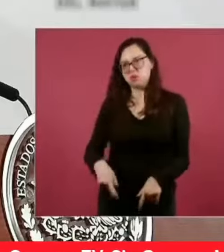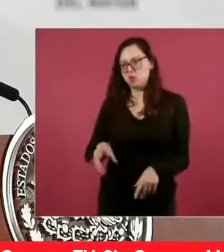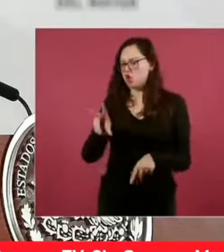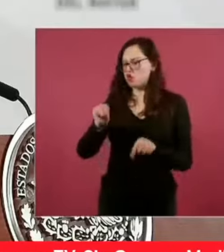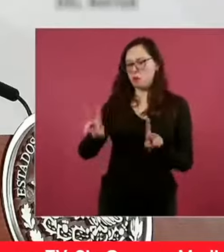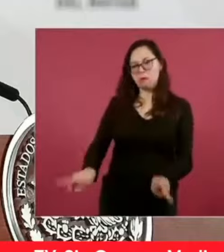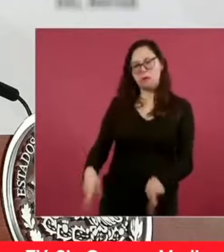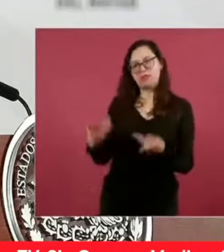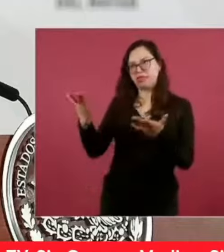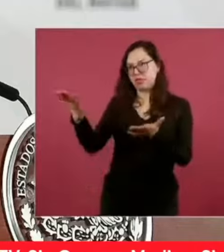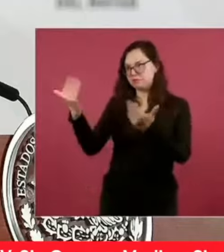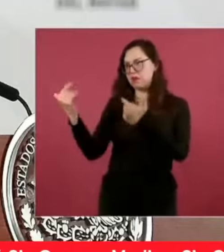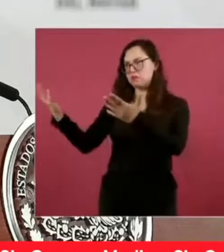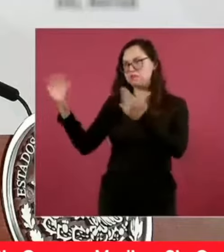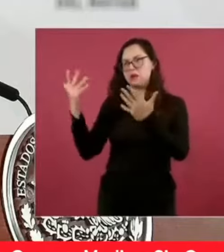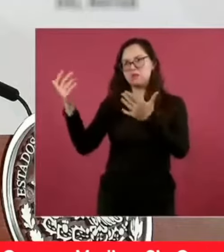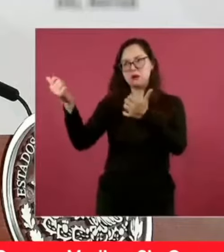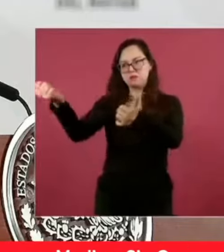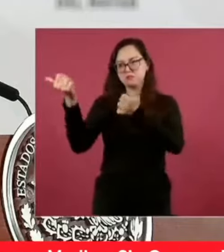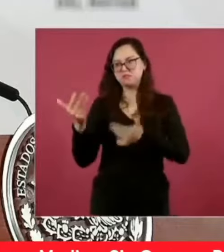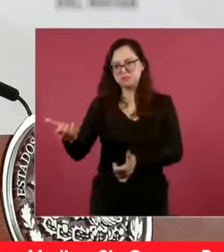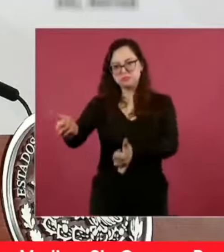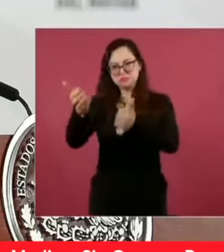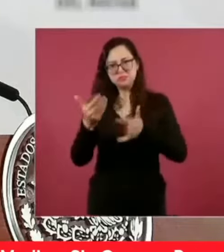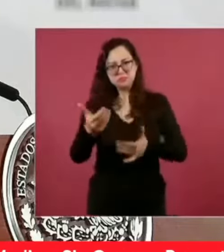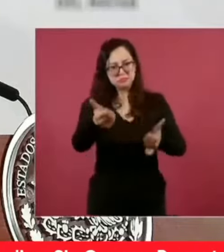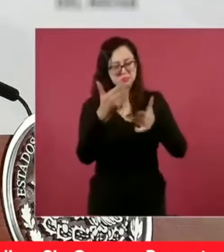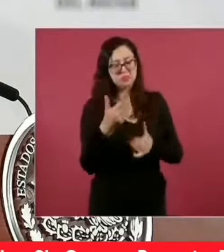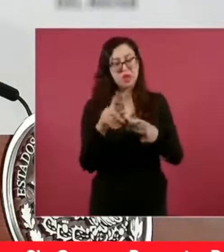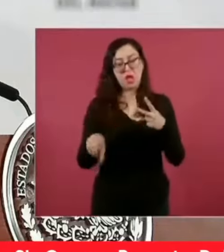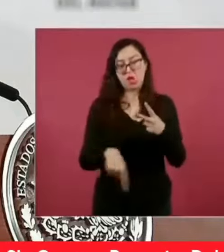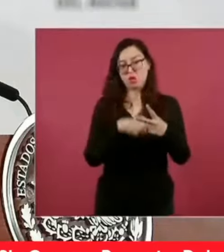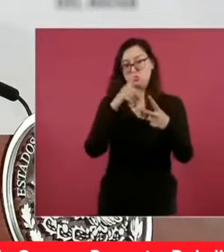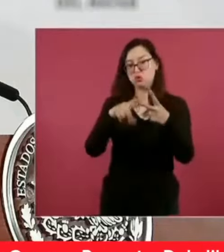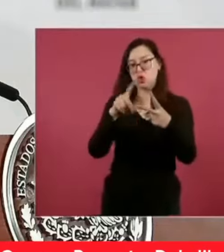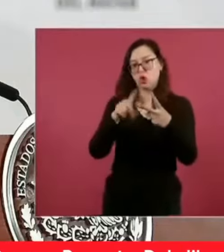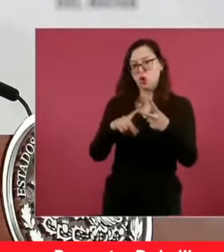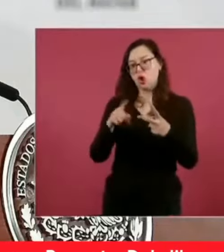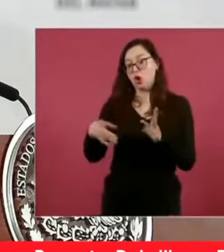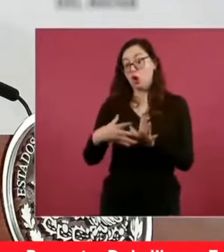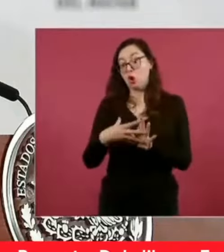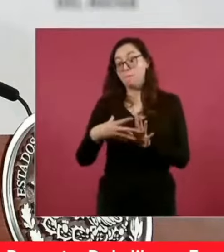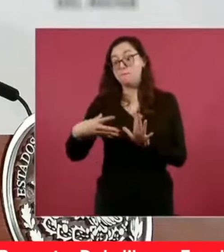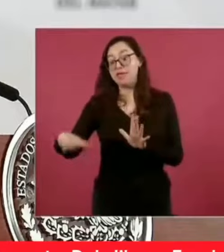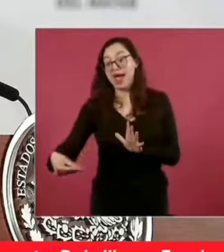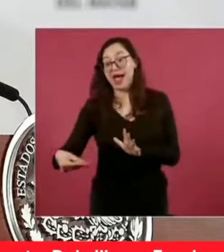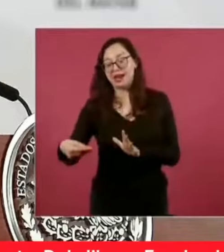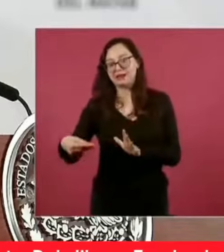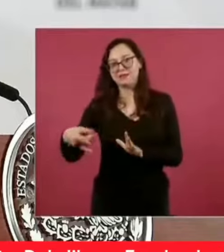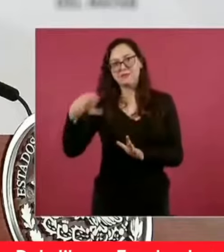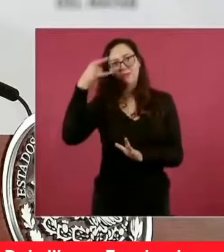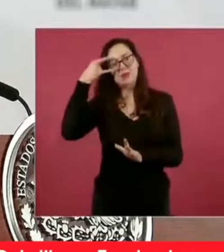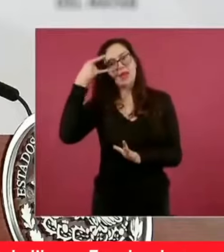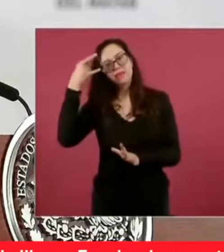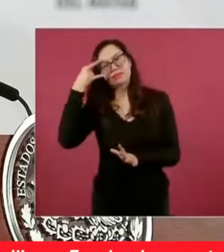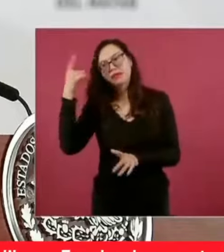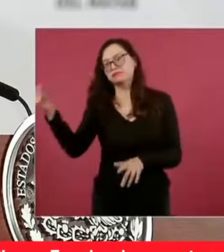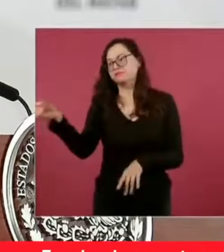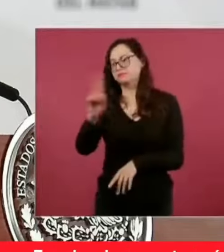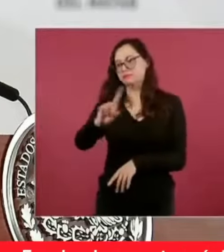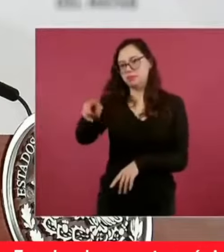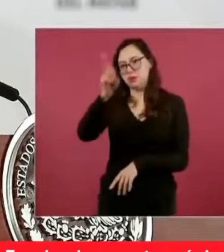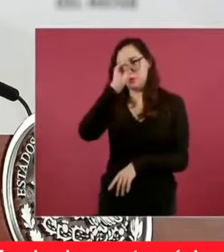para luchar en contra de los plagios. Quiero agradecer a Juana Bravo de Michoacán, a